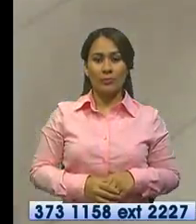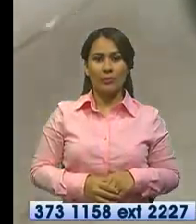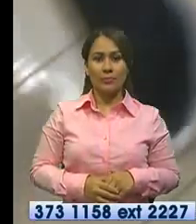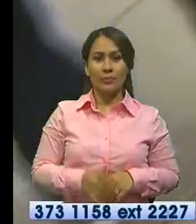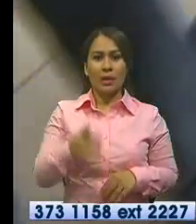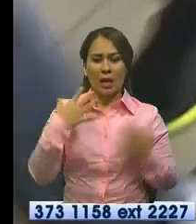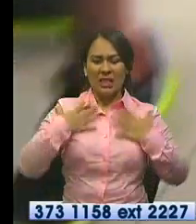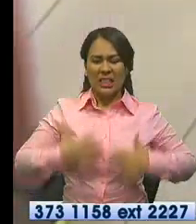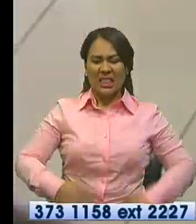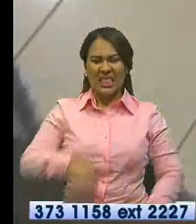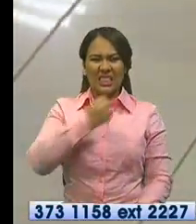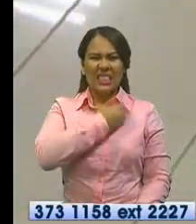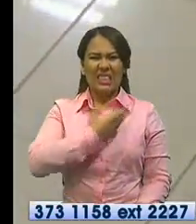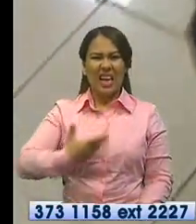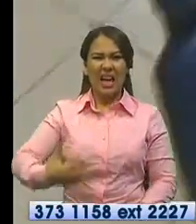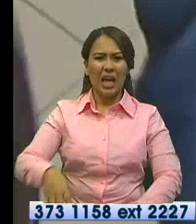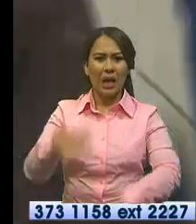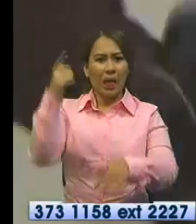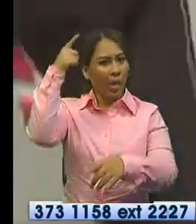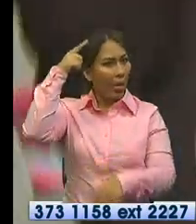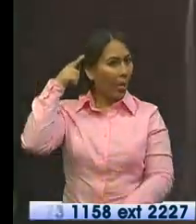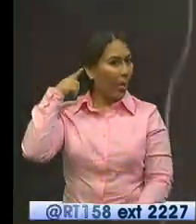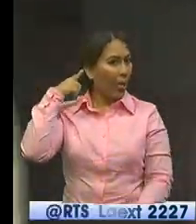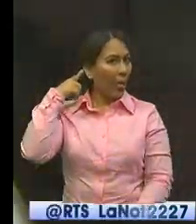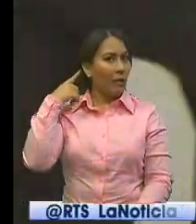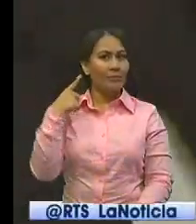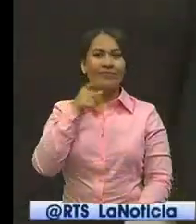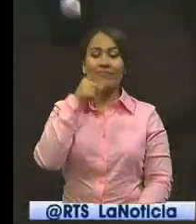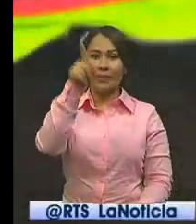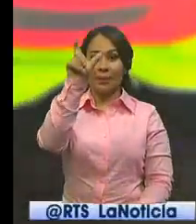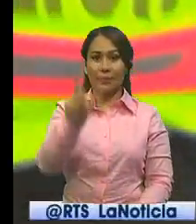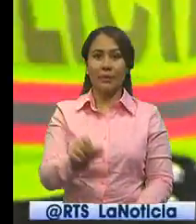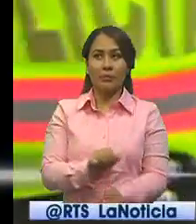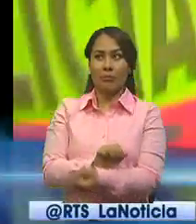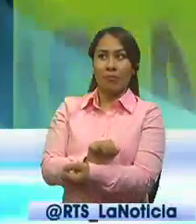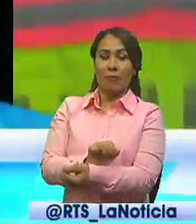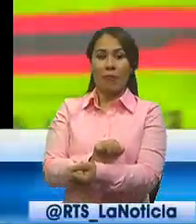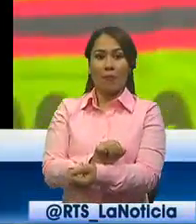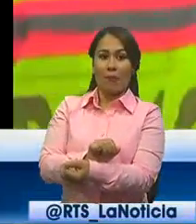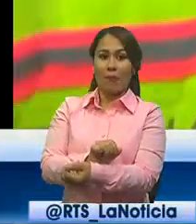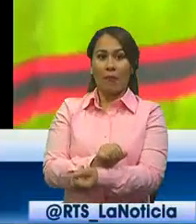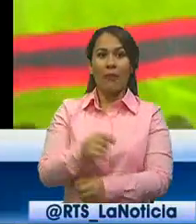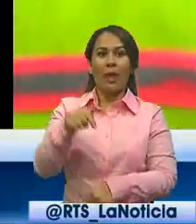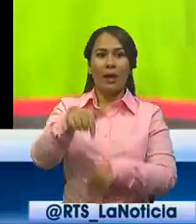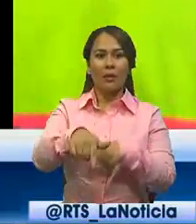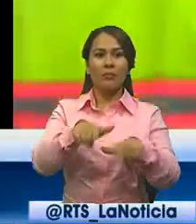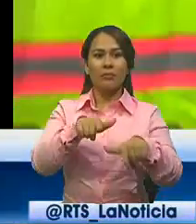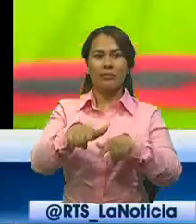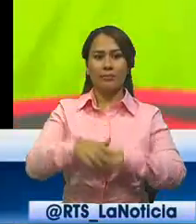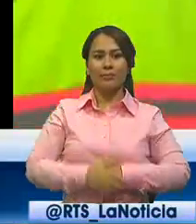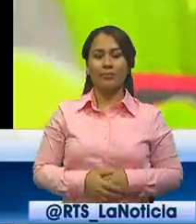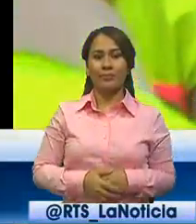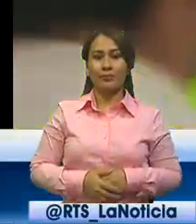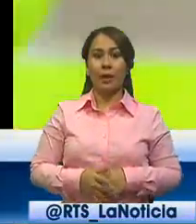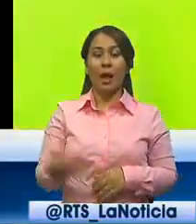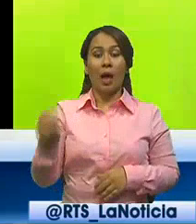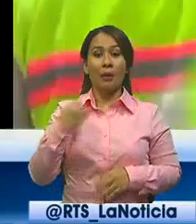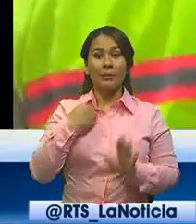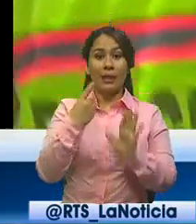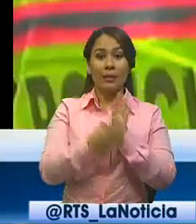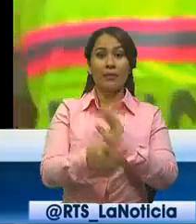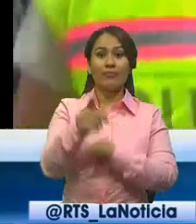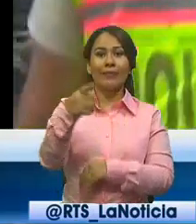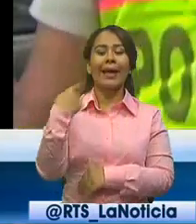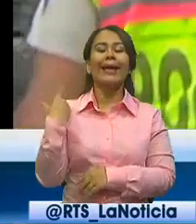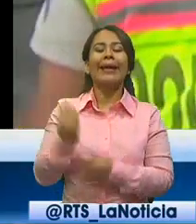Con la ropa ensangrentada y una herida en la cabeza, llegó este sujeto esposado hasta la unidad de flagrancia. Según la denuncia, fue